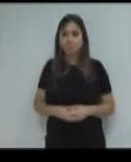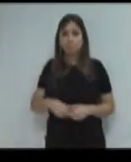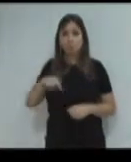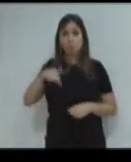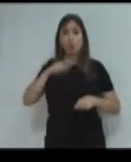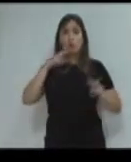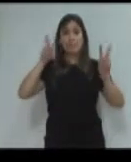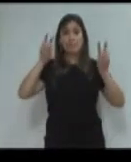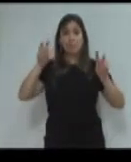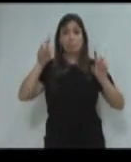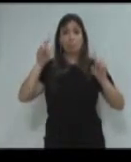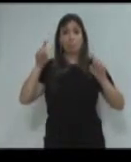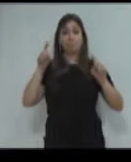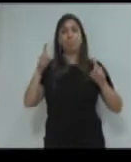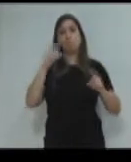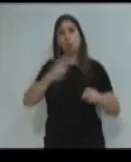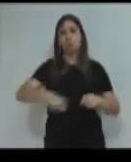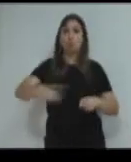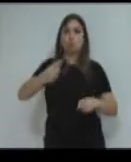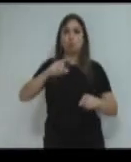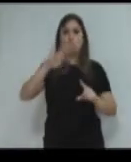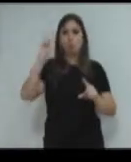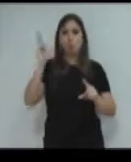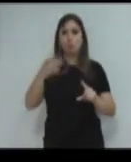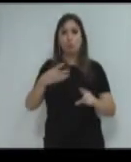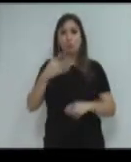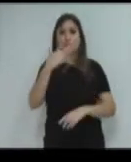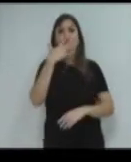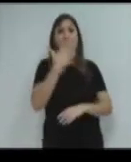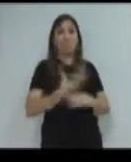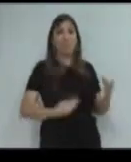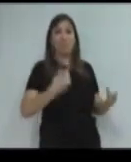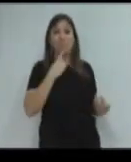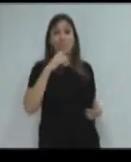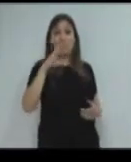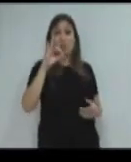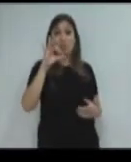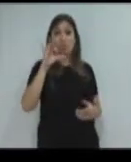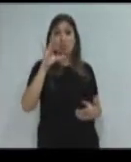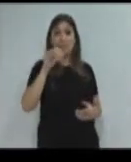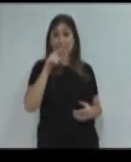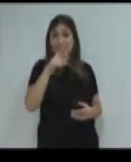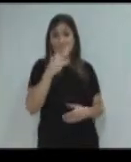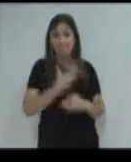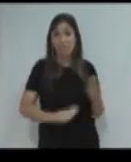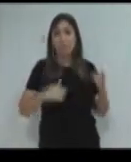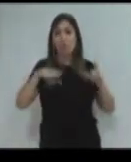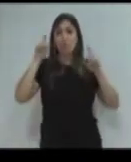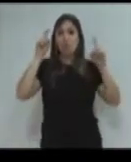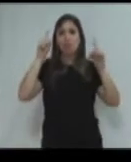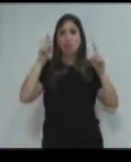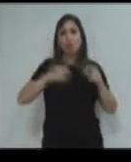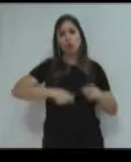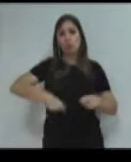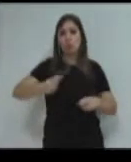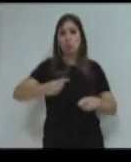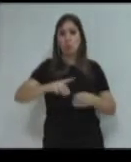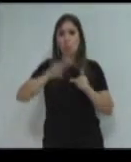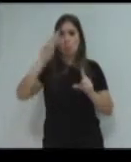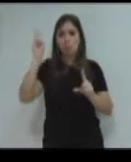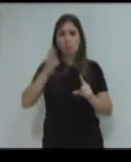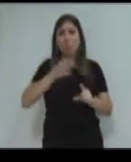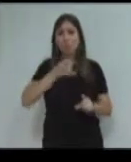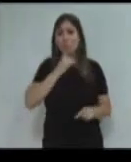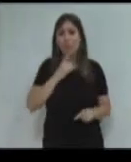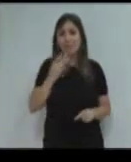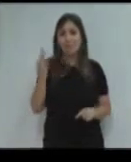de hoy, toma el PowerPoint. Claro. Pero el error es ese, es decir, yo Claro. creo que un profesor no puede dar una lección a un alumno en PowerPoint, tendrá